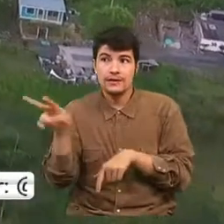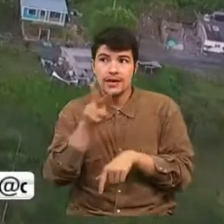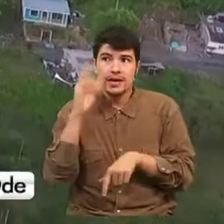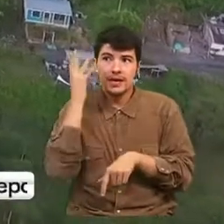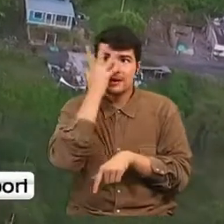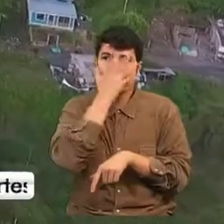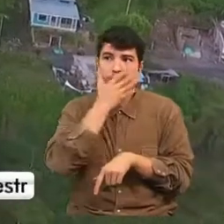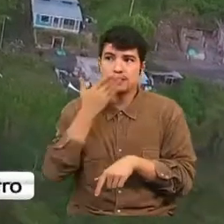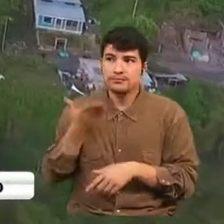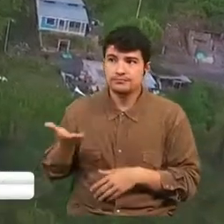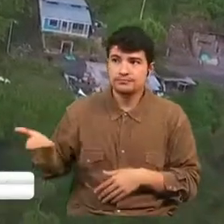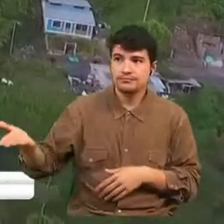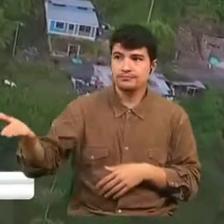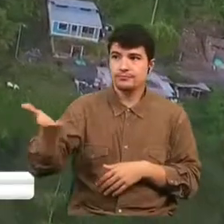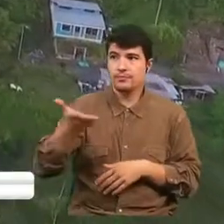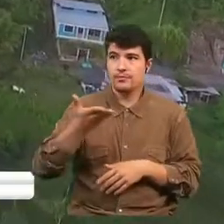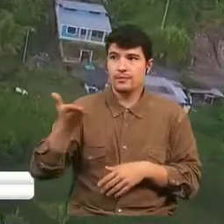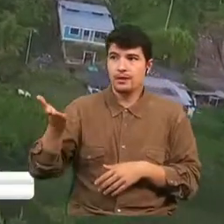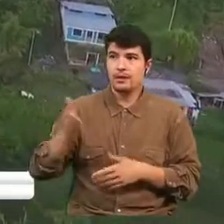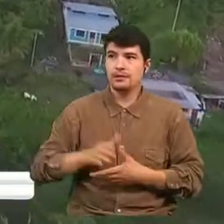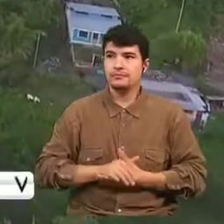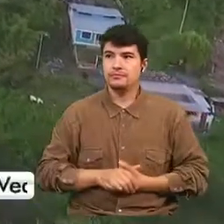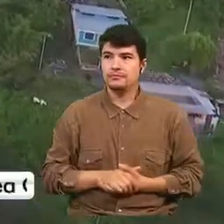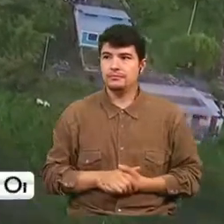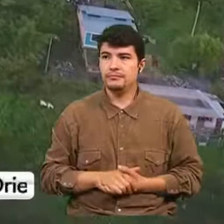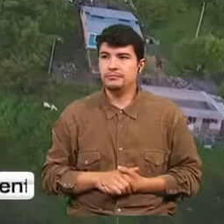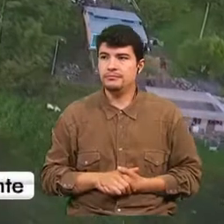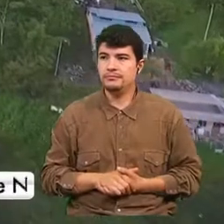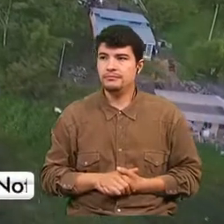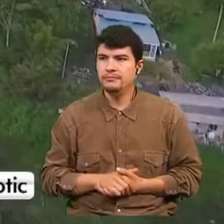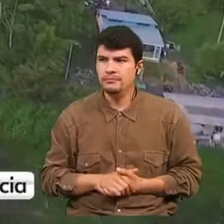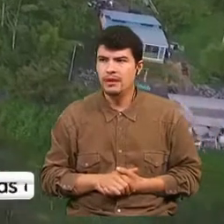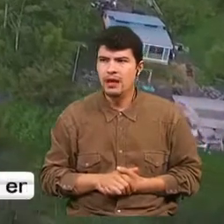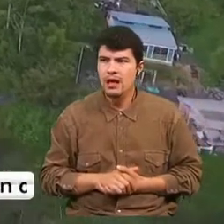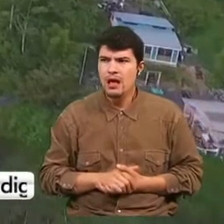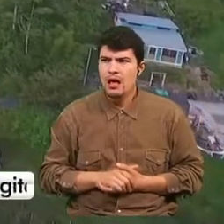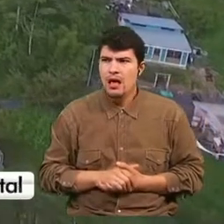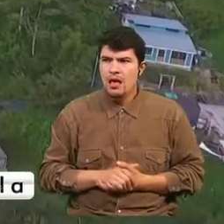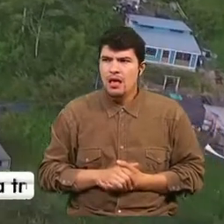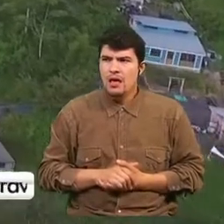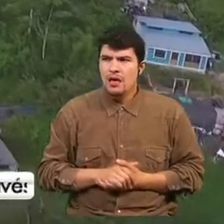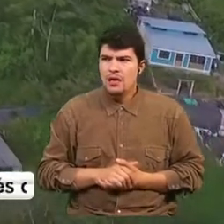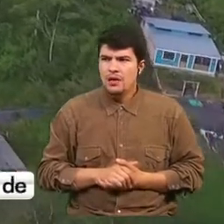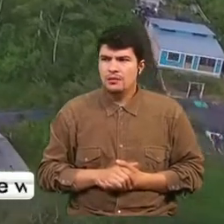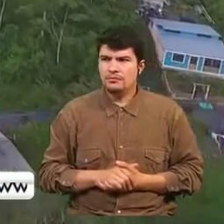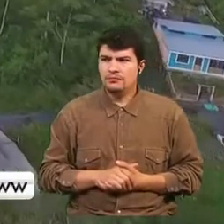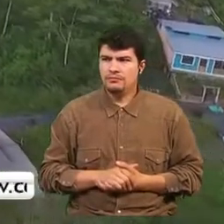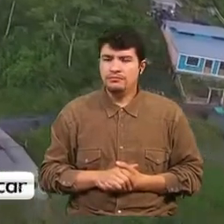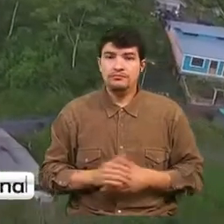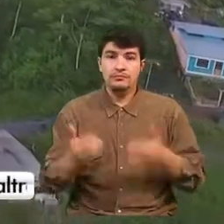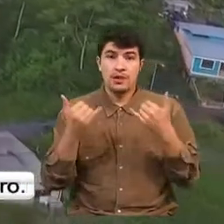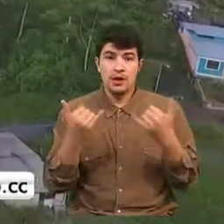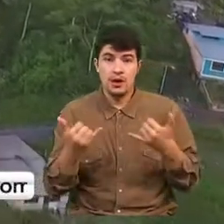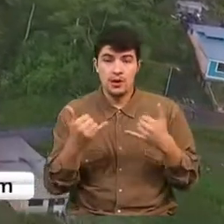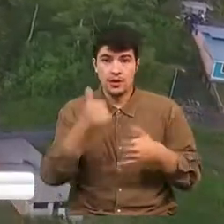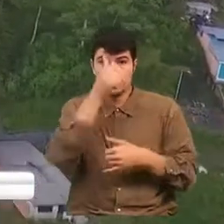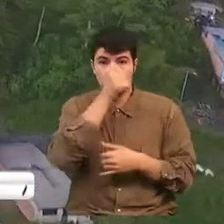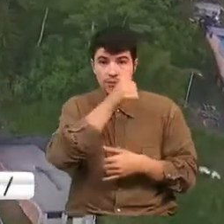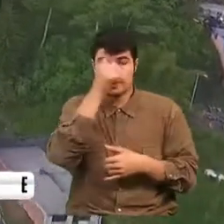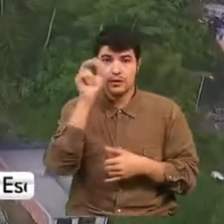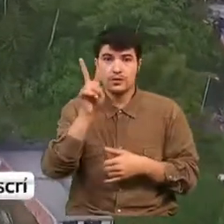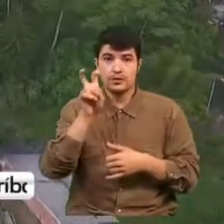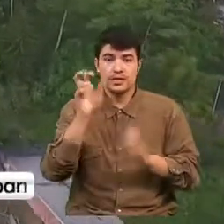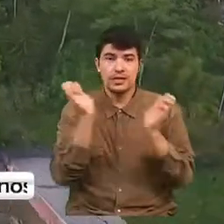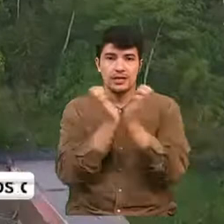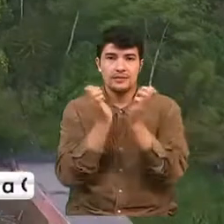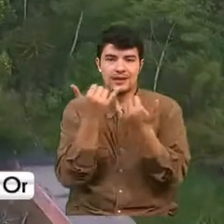panorámica del municipio de Jesús María, desde donde estamos emitiendo en vivo y en directo el día de hoy. Hoy, domingo 7 de mayo de este